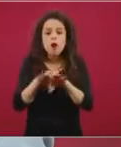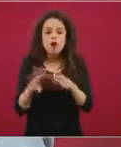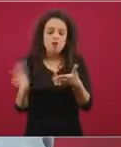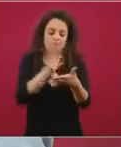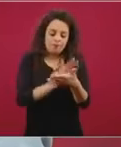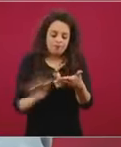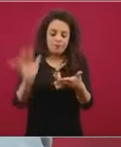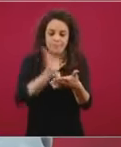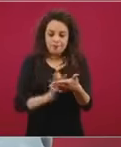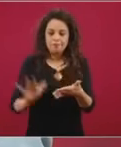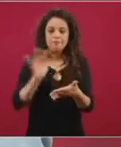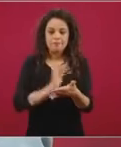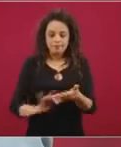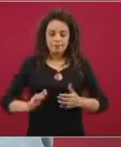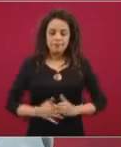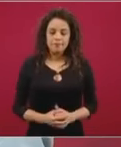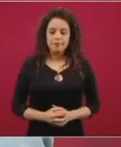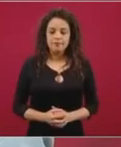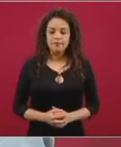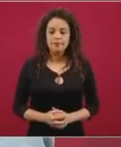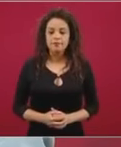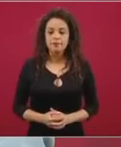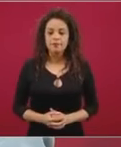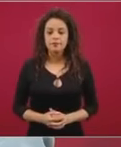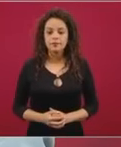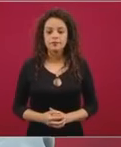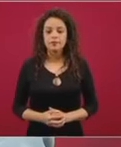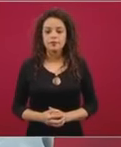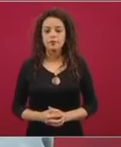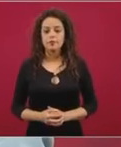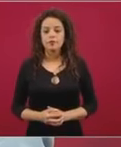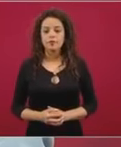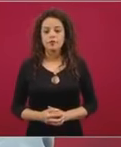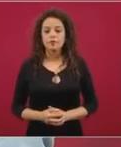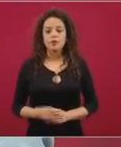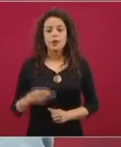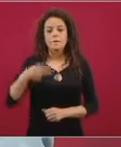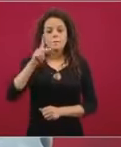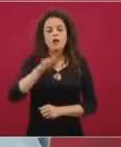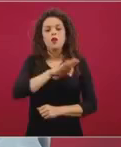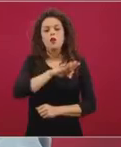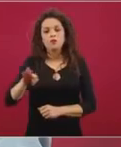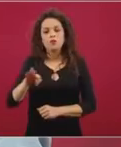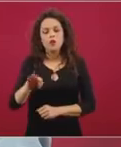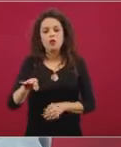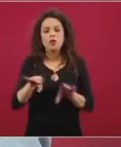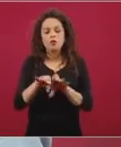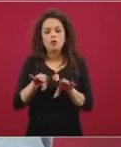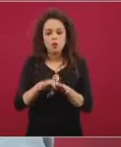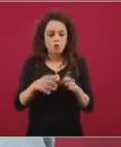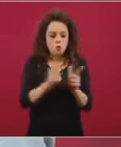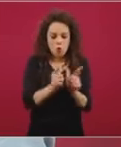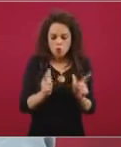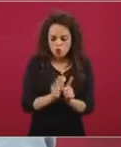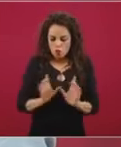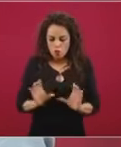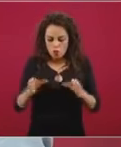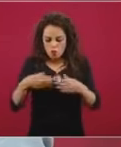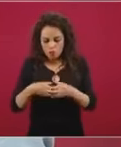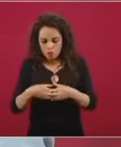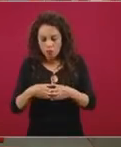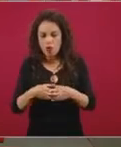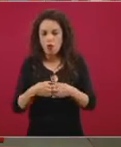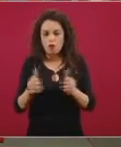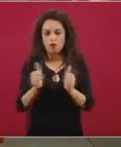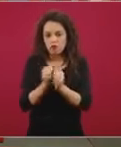lectura, en estos casos podemos hacer que se haga la lectura virtual también colectivamente. Nosotros